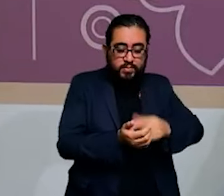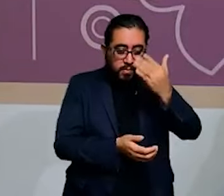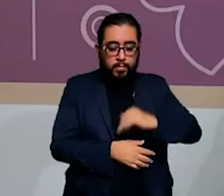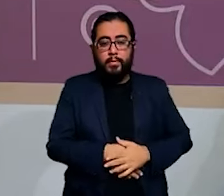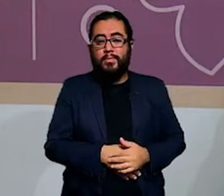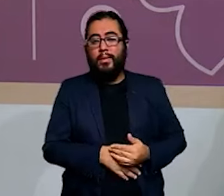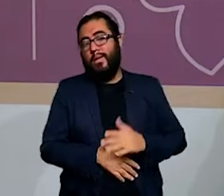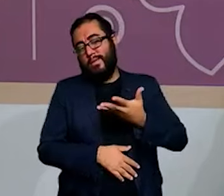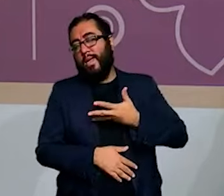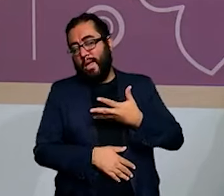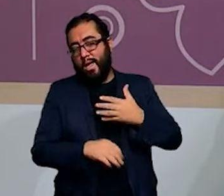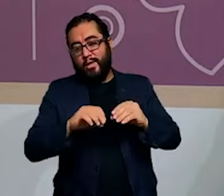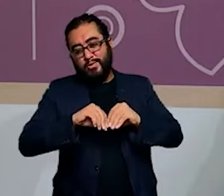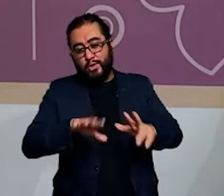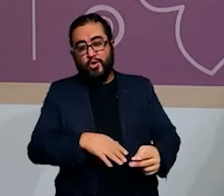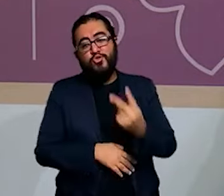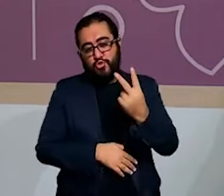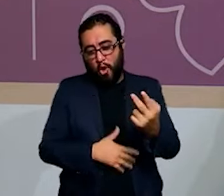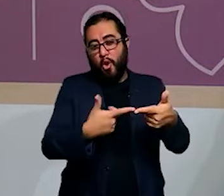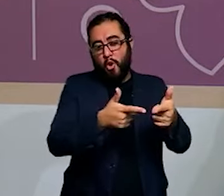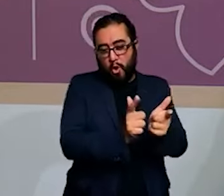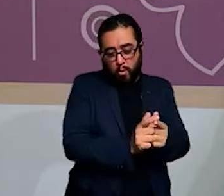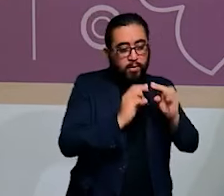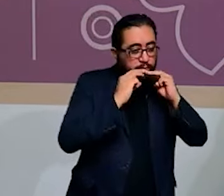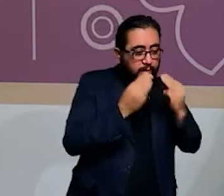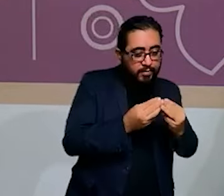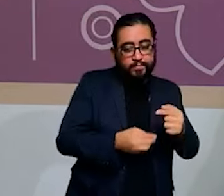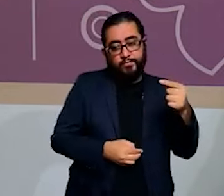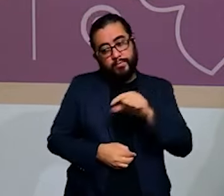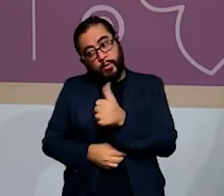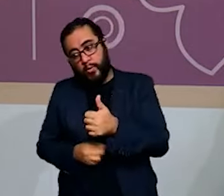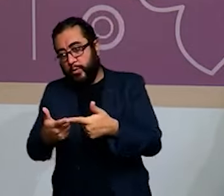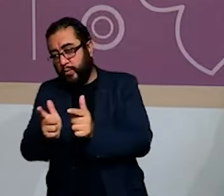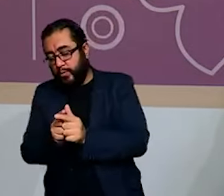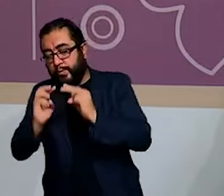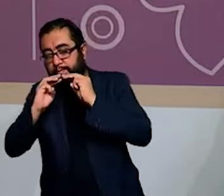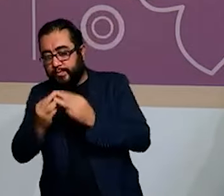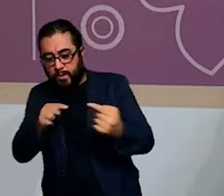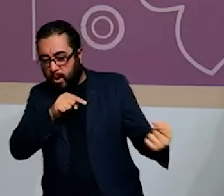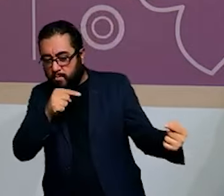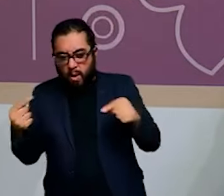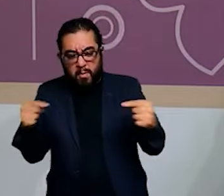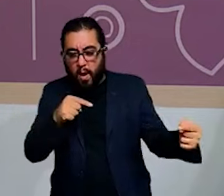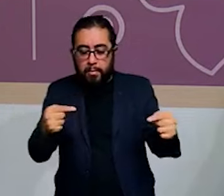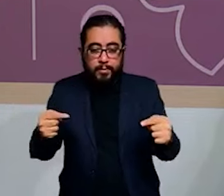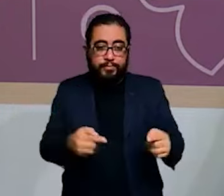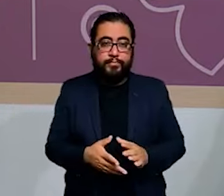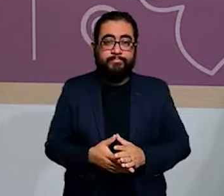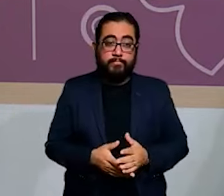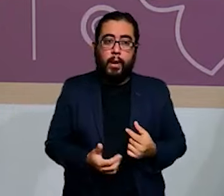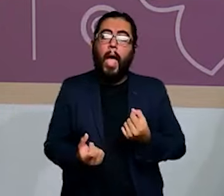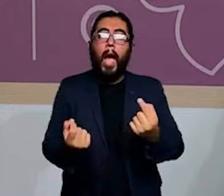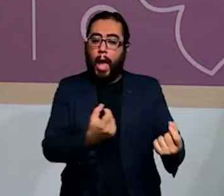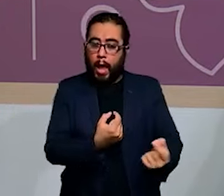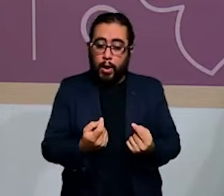Está claro que actúan dos grupos aquí, que están confrontados, que algunos los